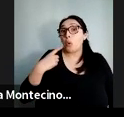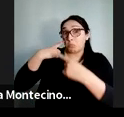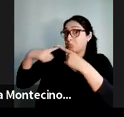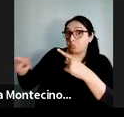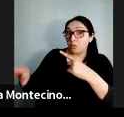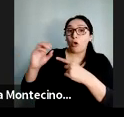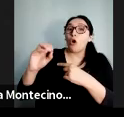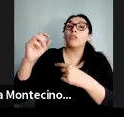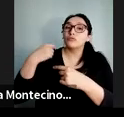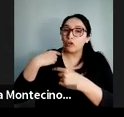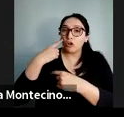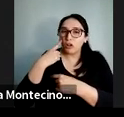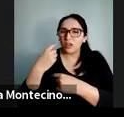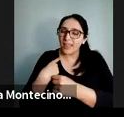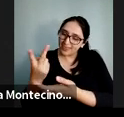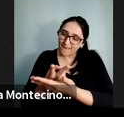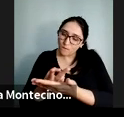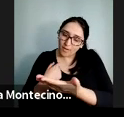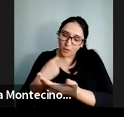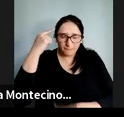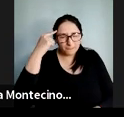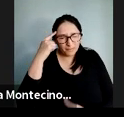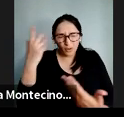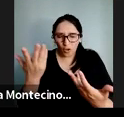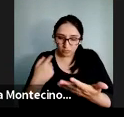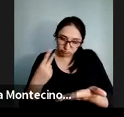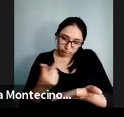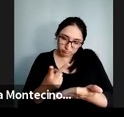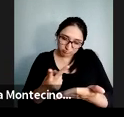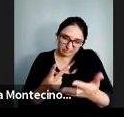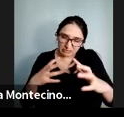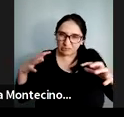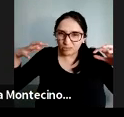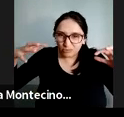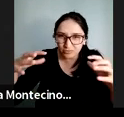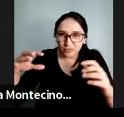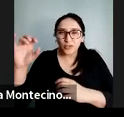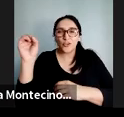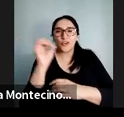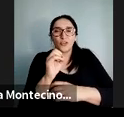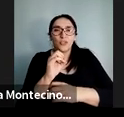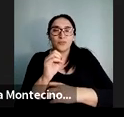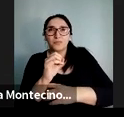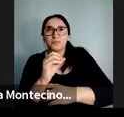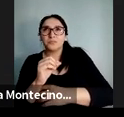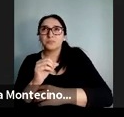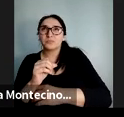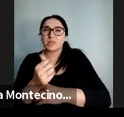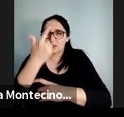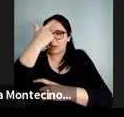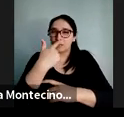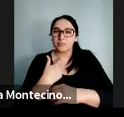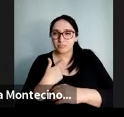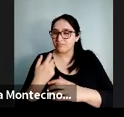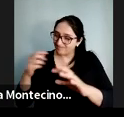dibujarla cómo te la imaginas, así como un dibujo monstruoso, eh, caricaturesco,